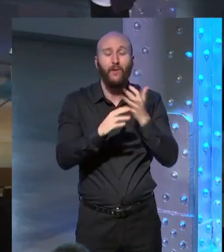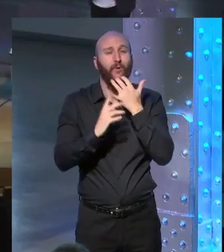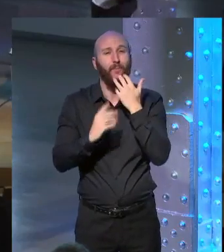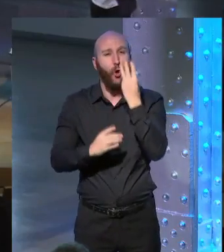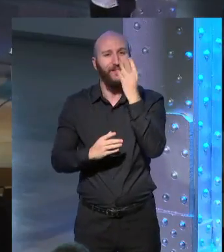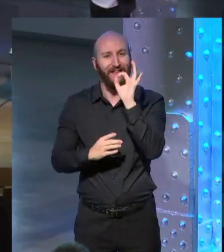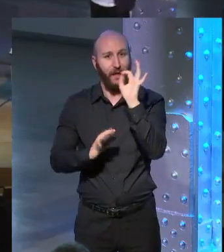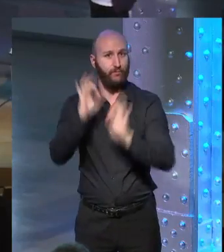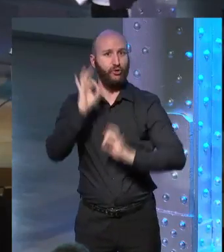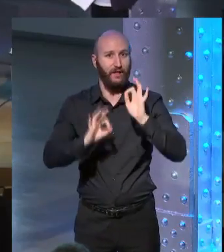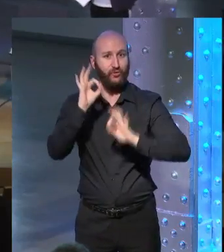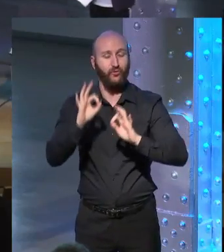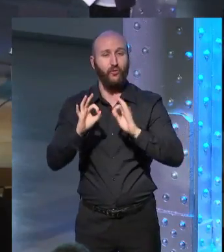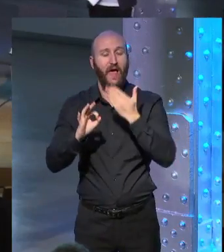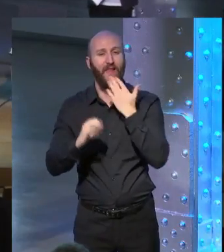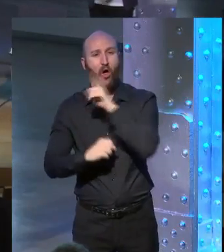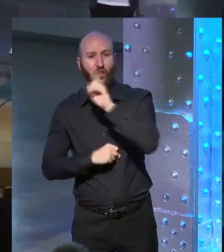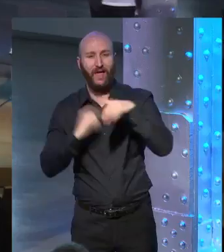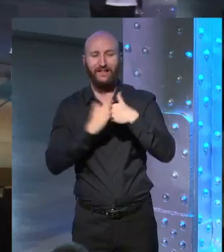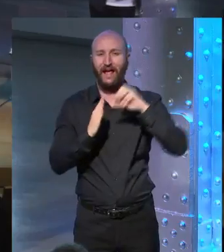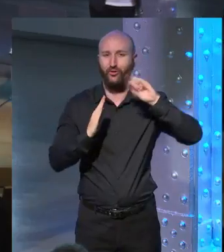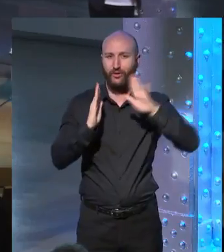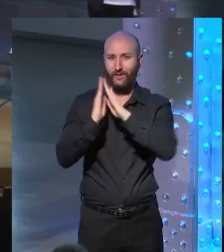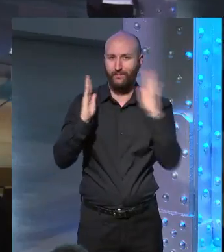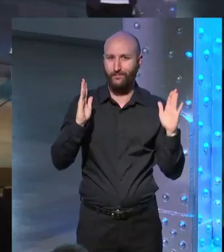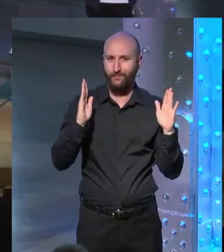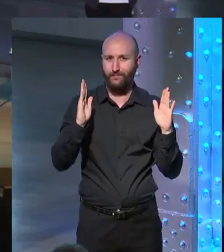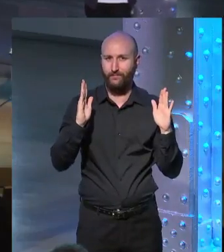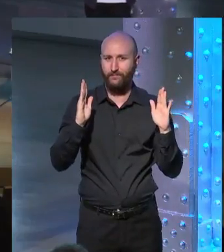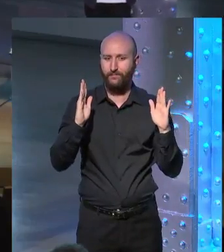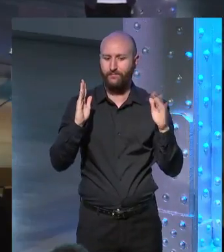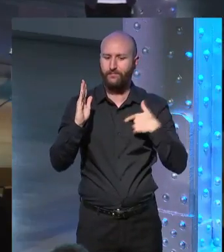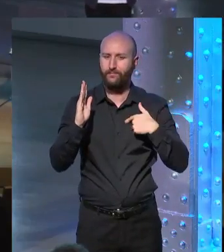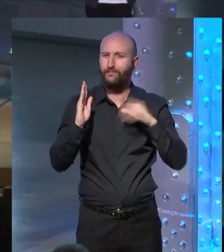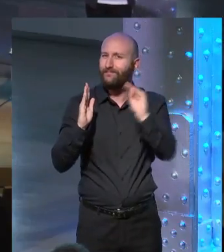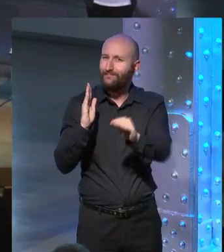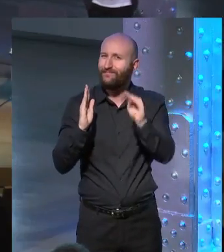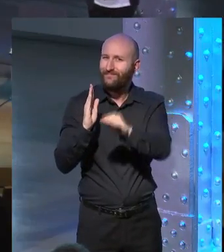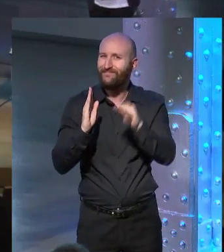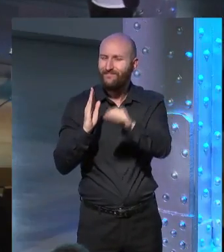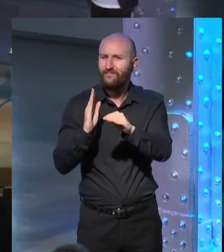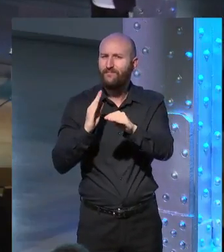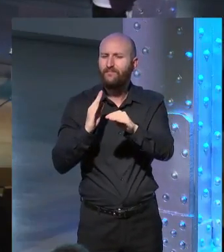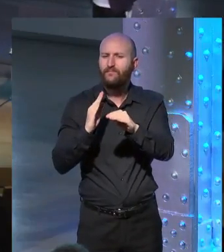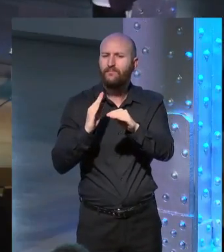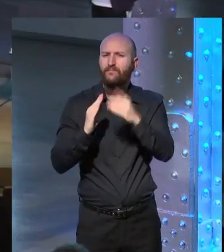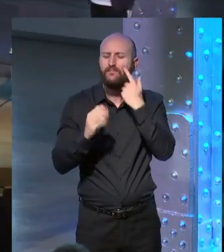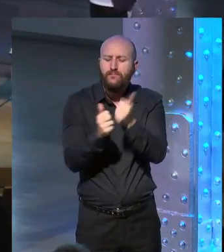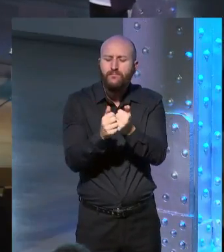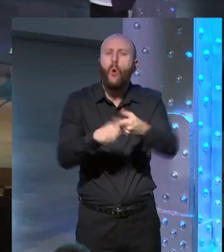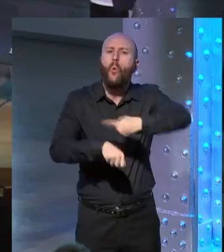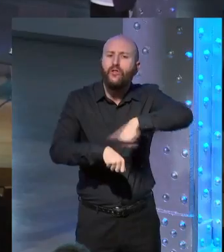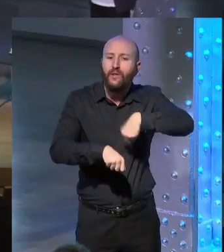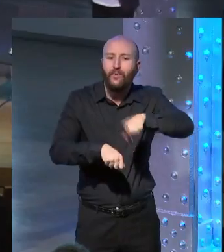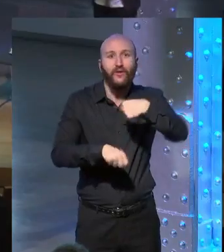30%, sobre todo de los chavales de 11 a 14 años, no entendieron la pregunta de cuánto tiempo pasaban conectados, porque